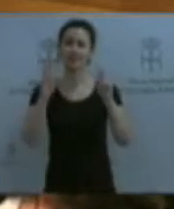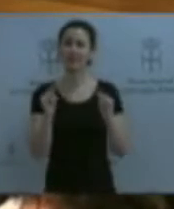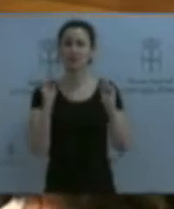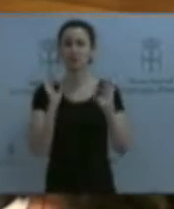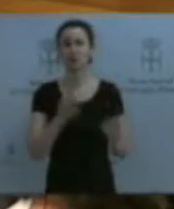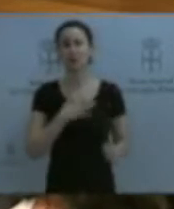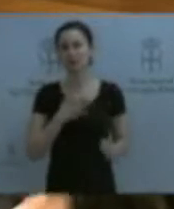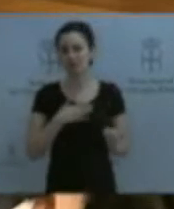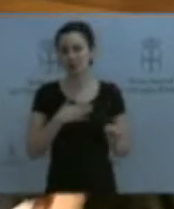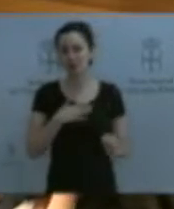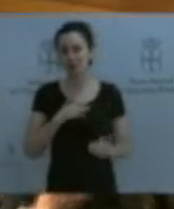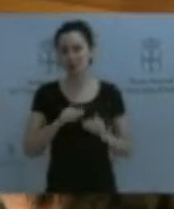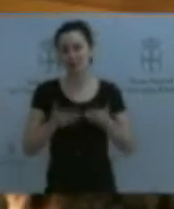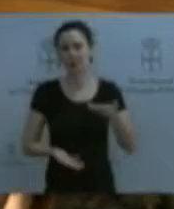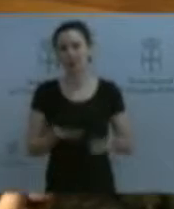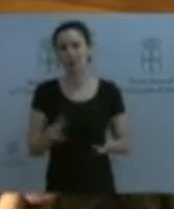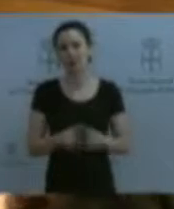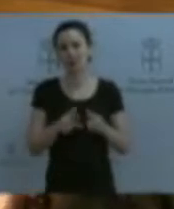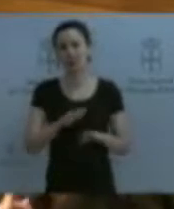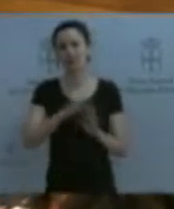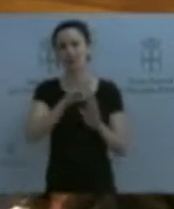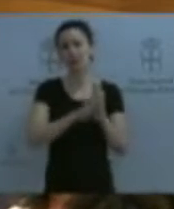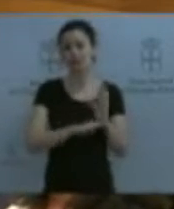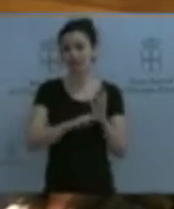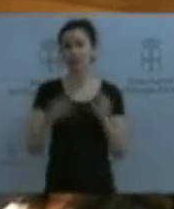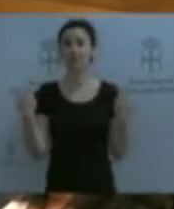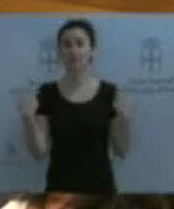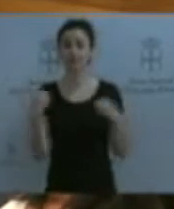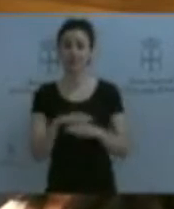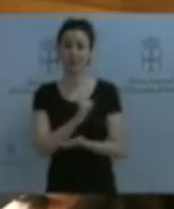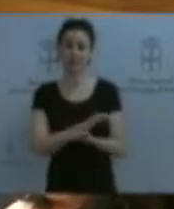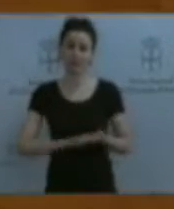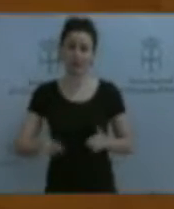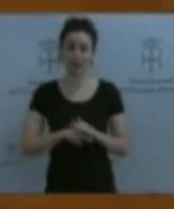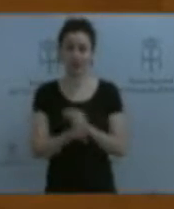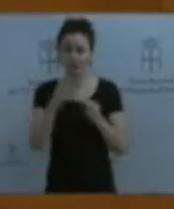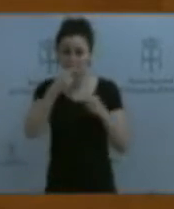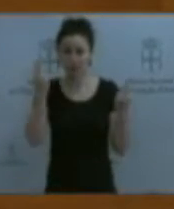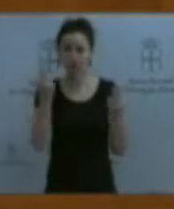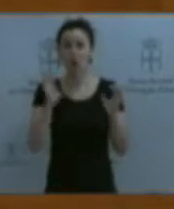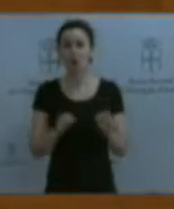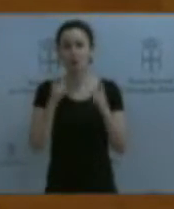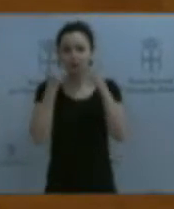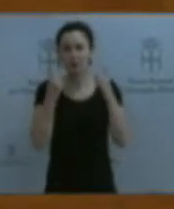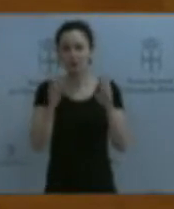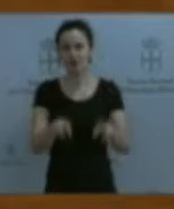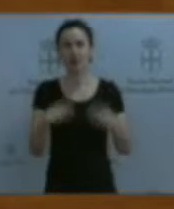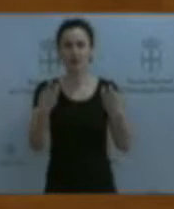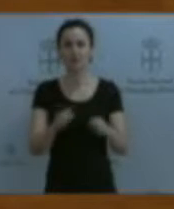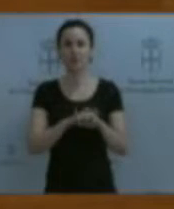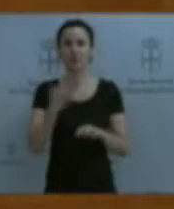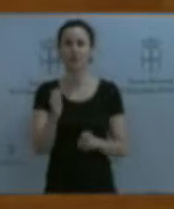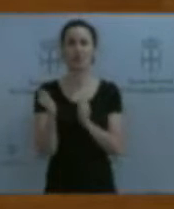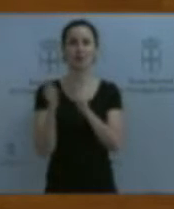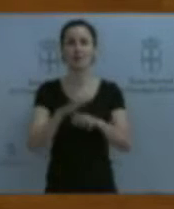patrimonios y dar mayor equilibrio social para unas medidas fiscales en las que, garantizando los recursos públicos, caminemos hacia reformas que beneficien a la